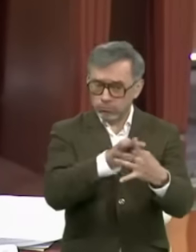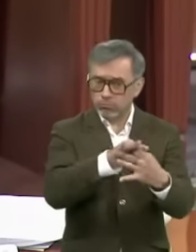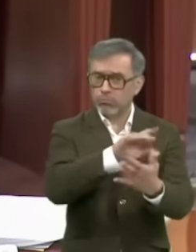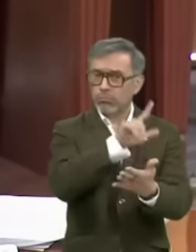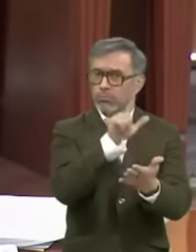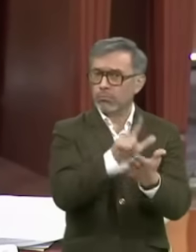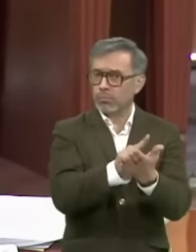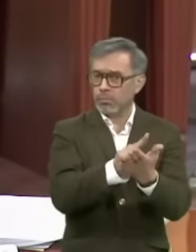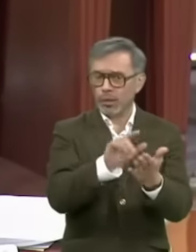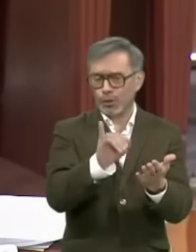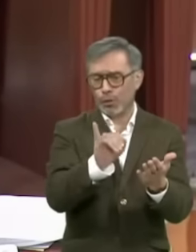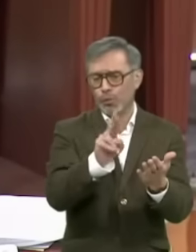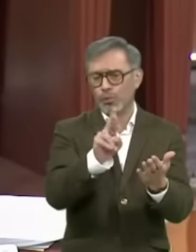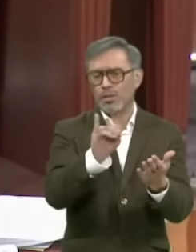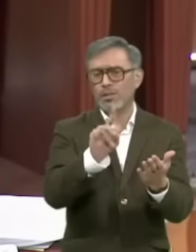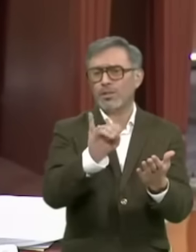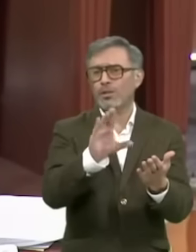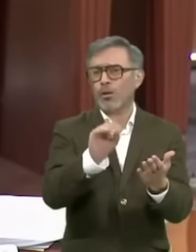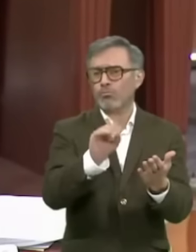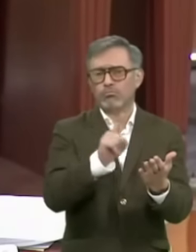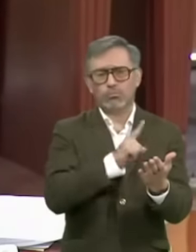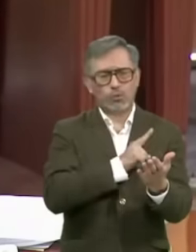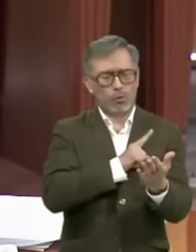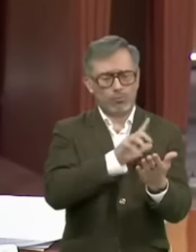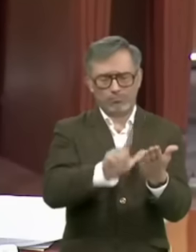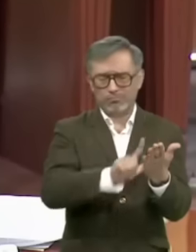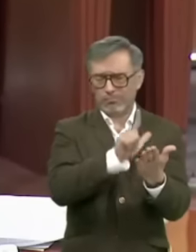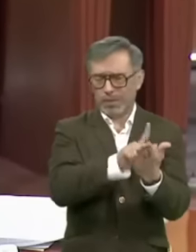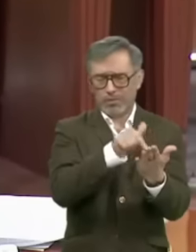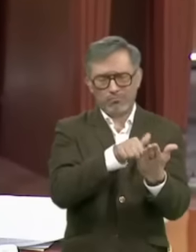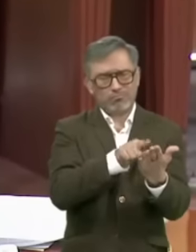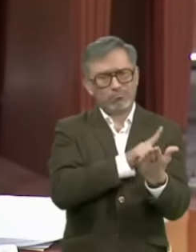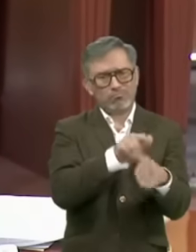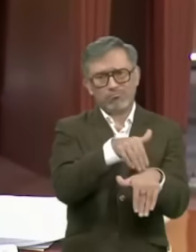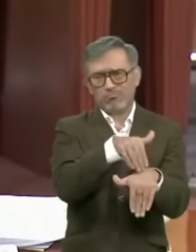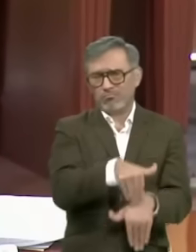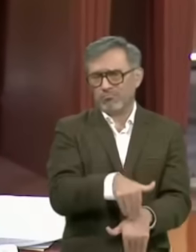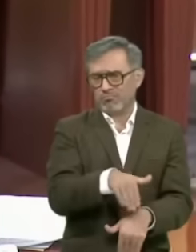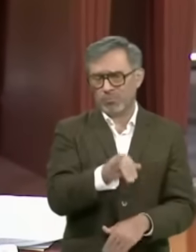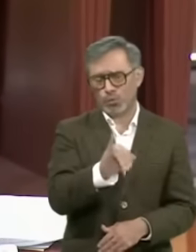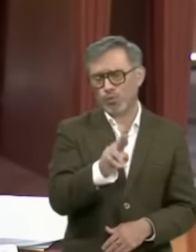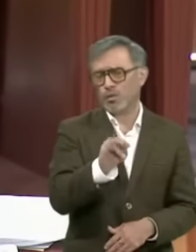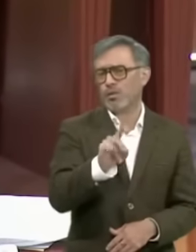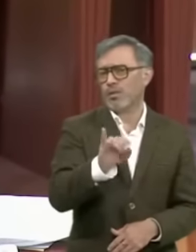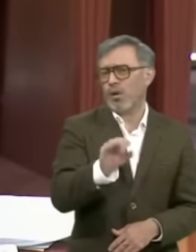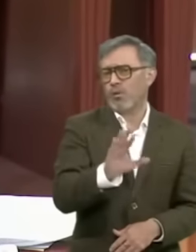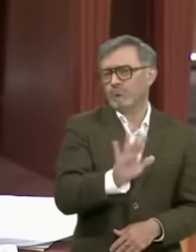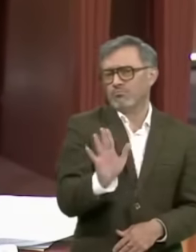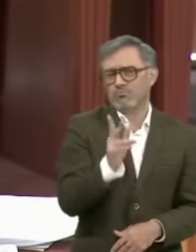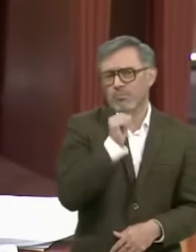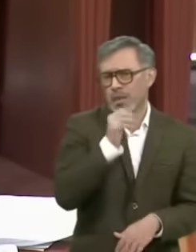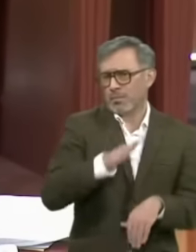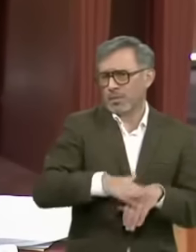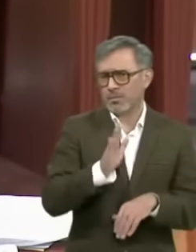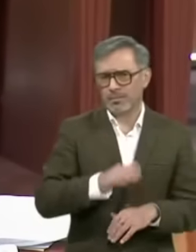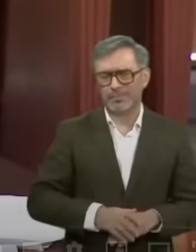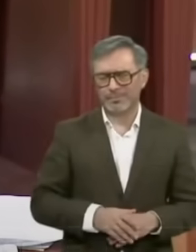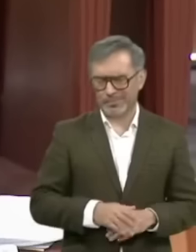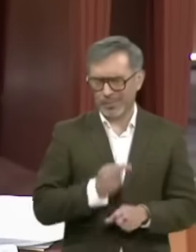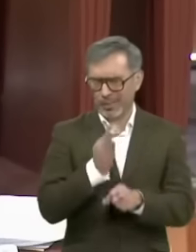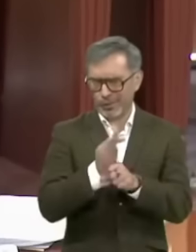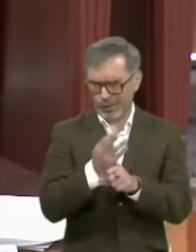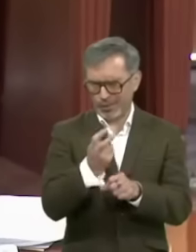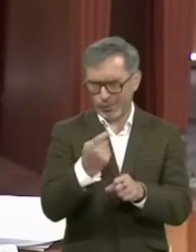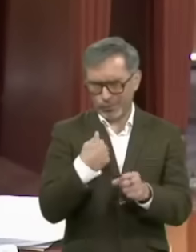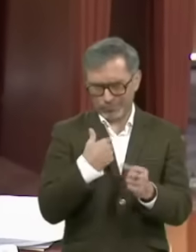única y exclusivamente jurídico. Y en ese sentido, me parece, y voy a leer para que quede